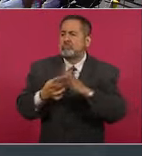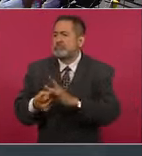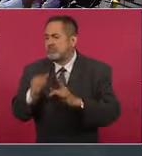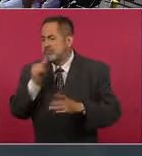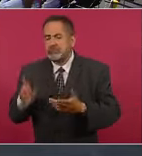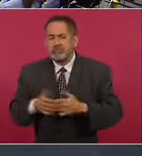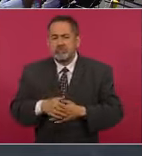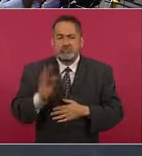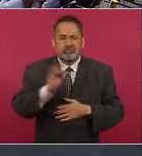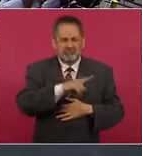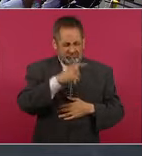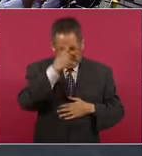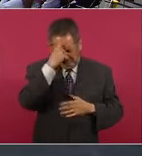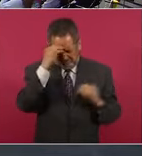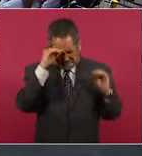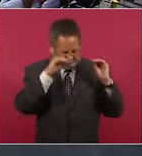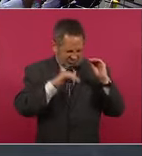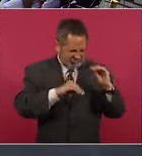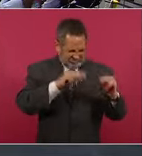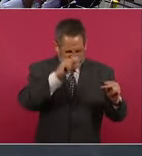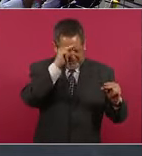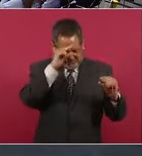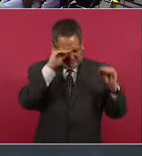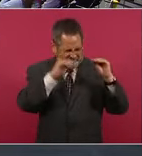una bomba atómica.